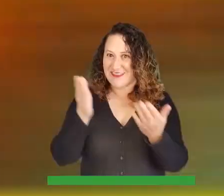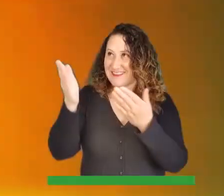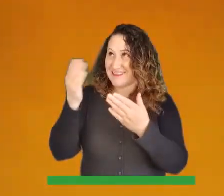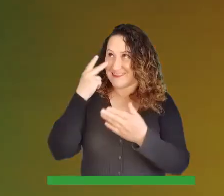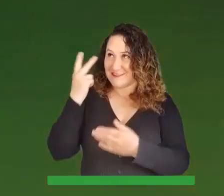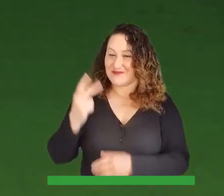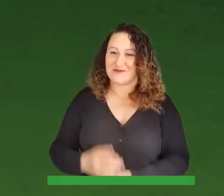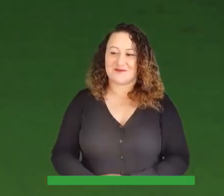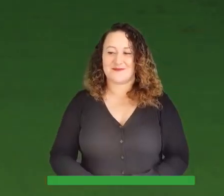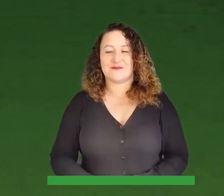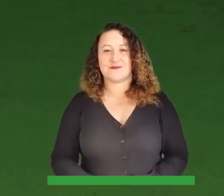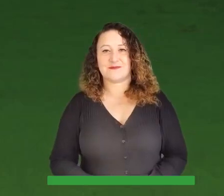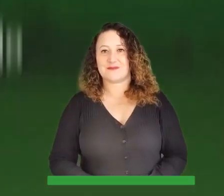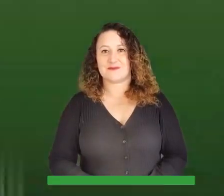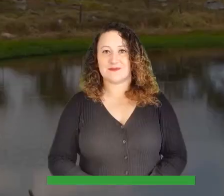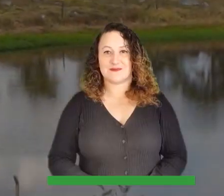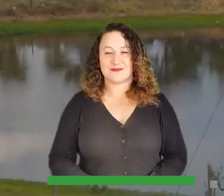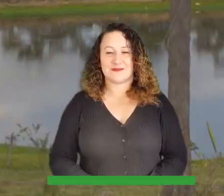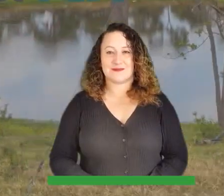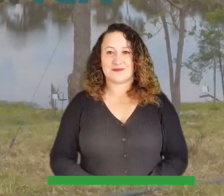Colombia.